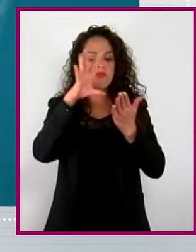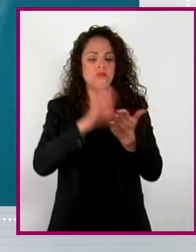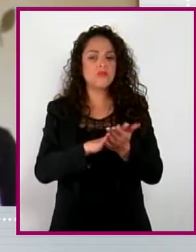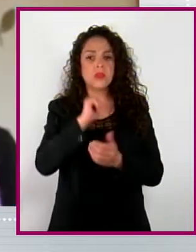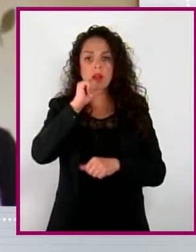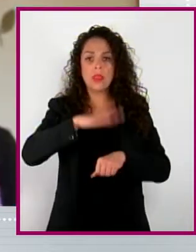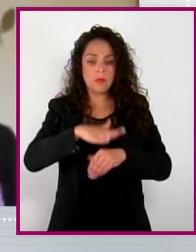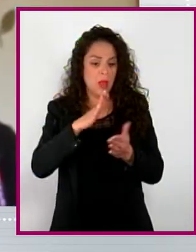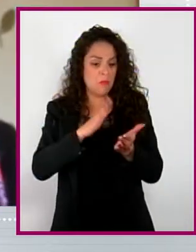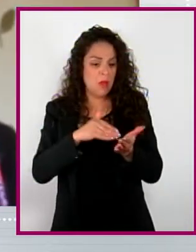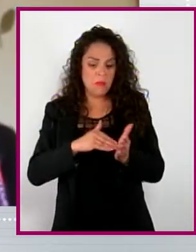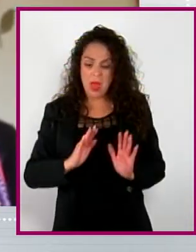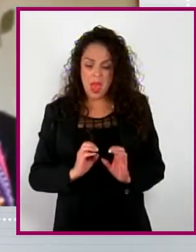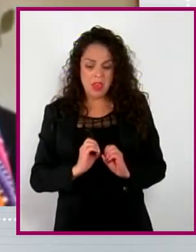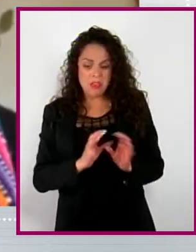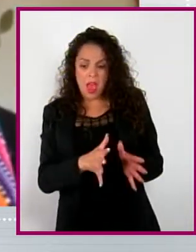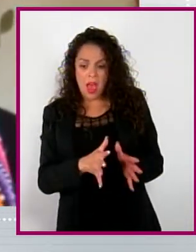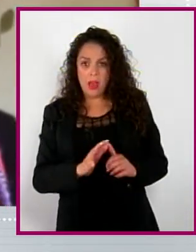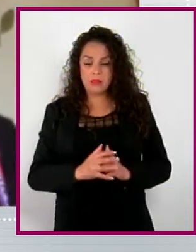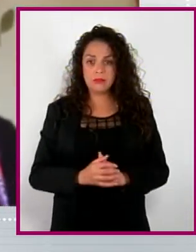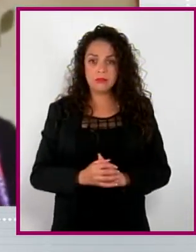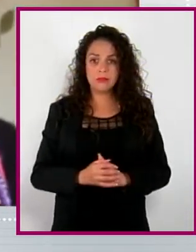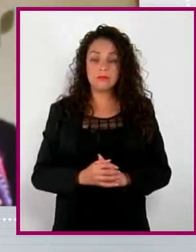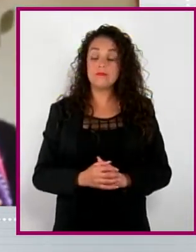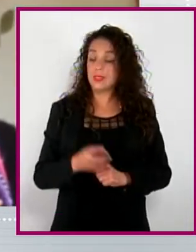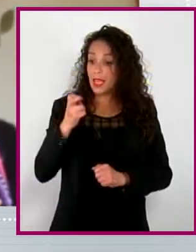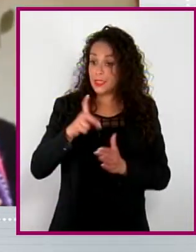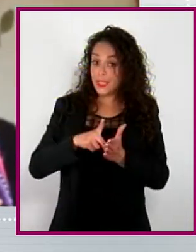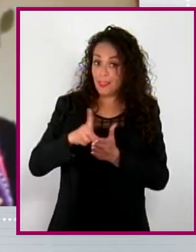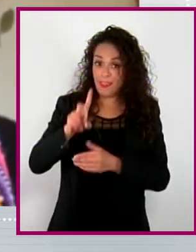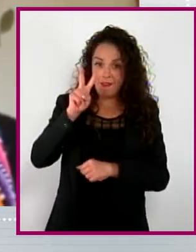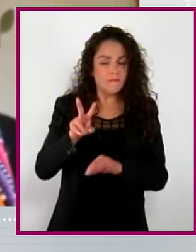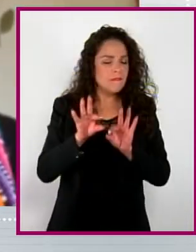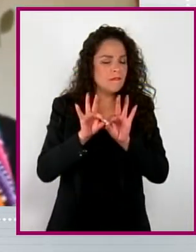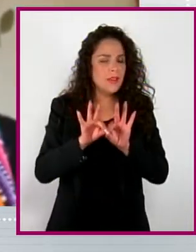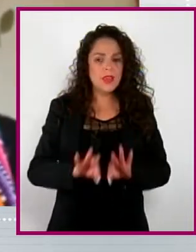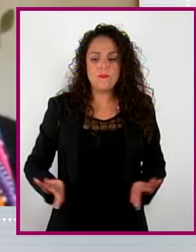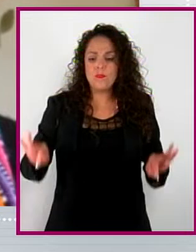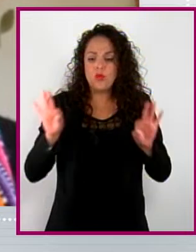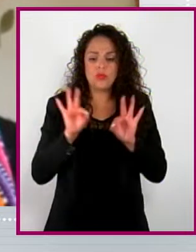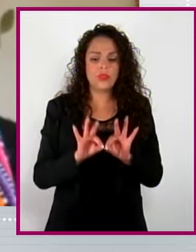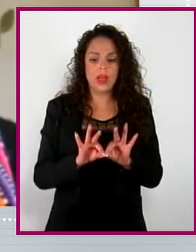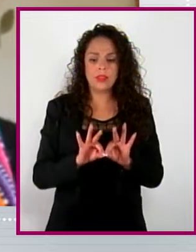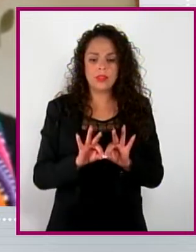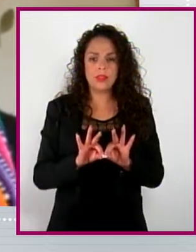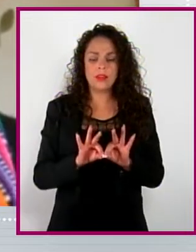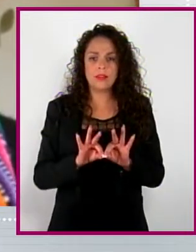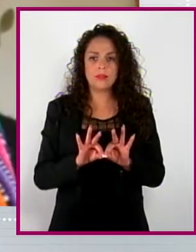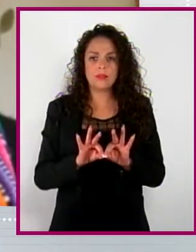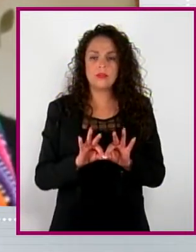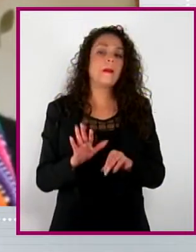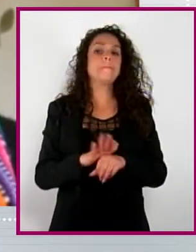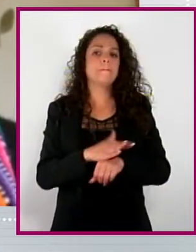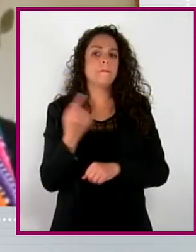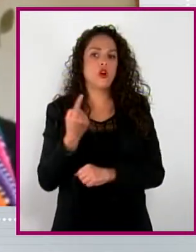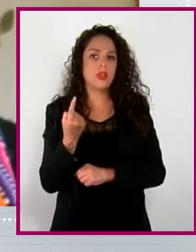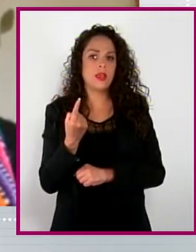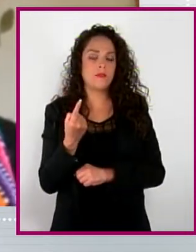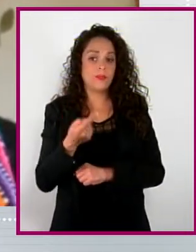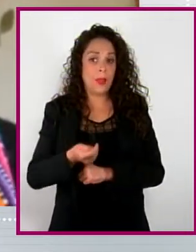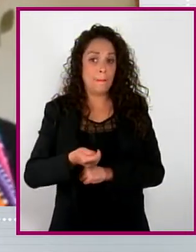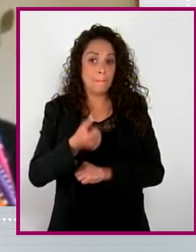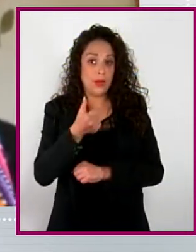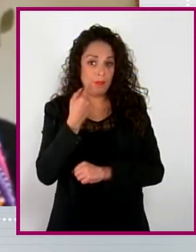intenciones? Estos derechos son muy importantes. En primer lugar, porque las